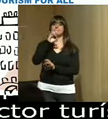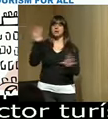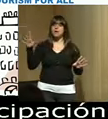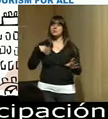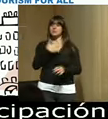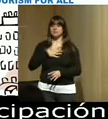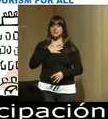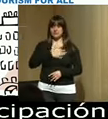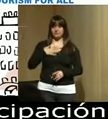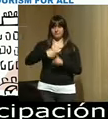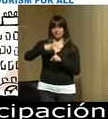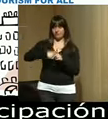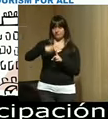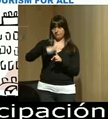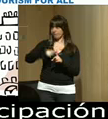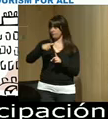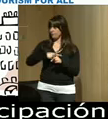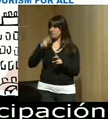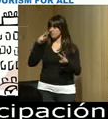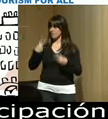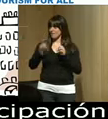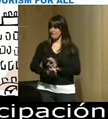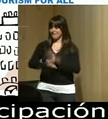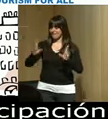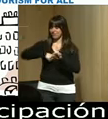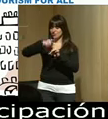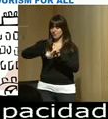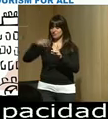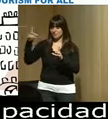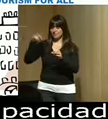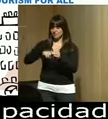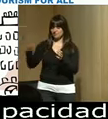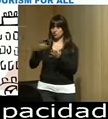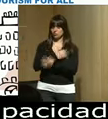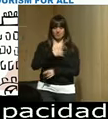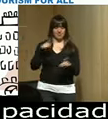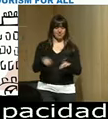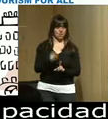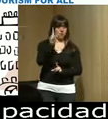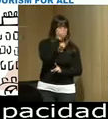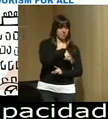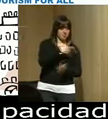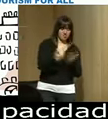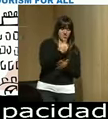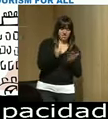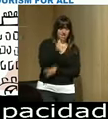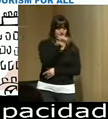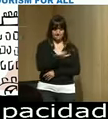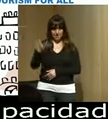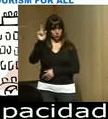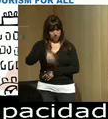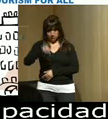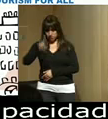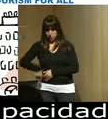fíjense, por ejemplo, que se ve claramente que en todos los niveles de participación, ya si he participado diariamente, semanalmente, mensualmente, casi nunca o